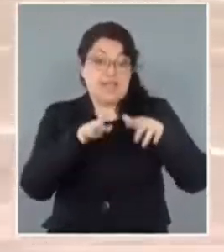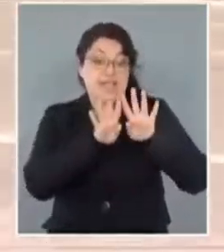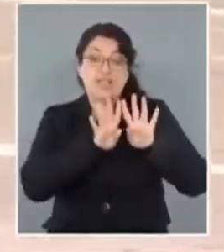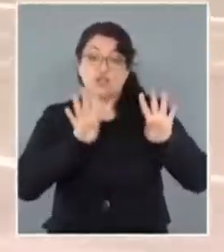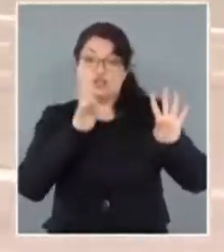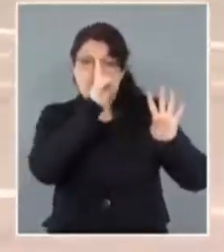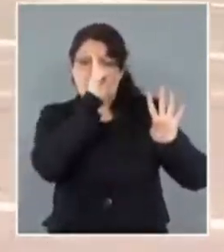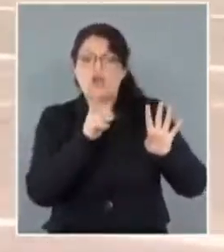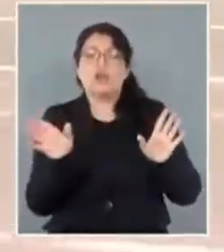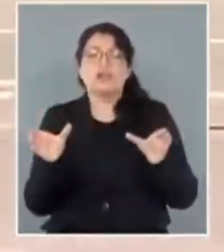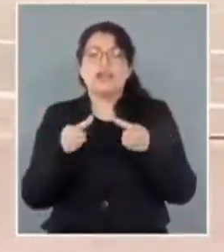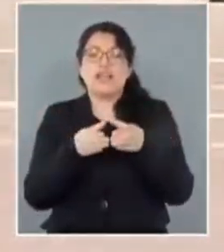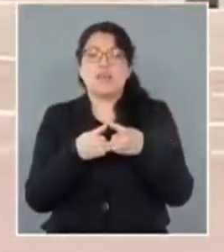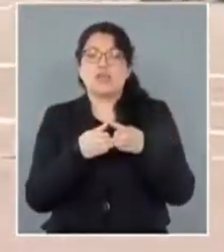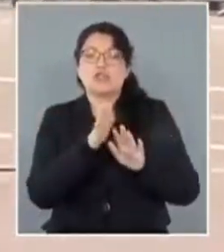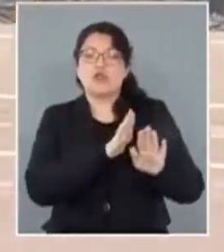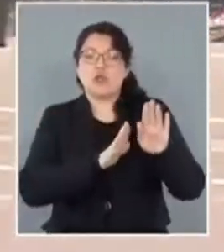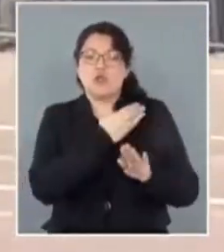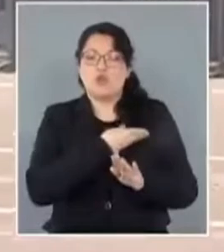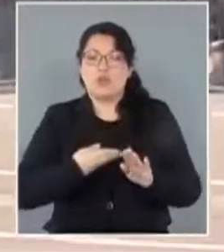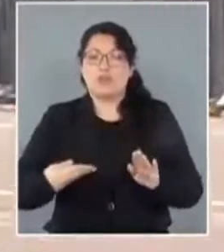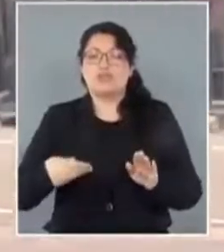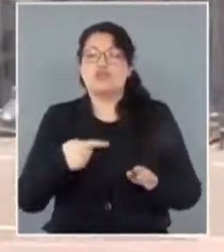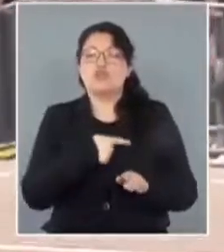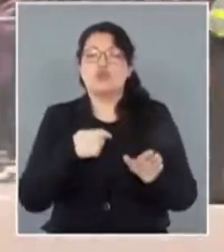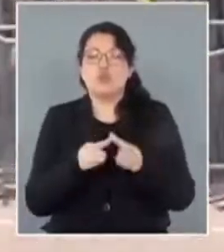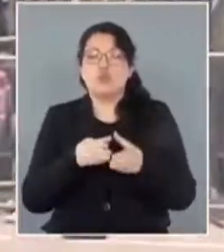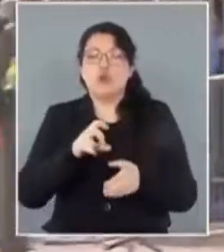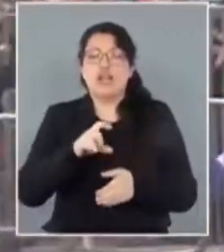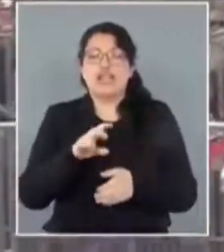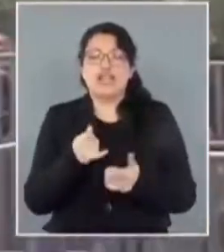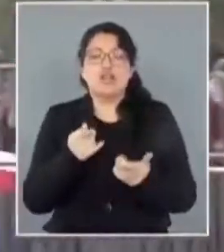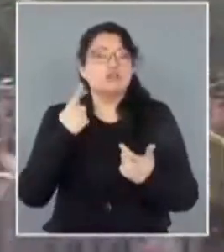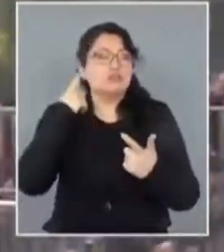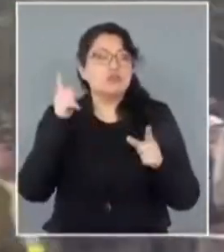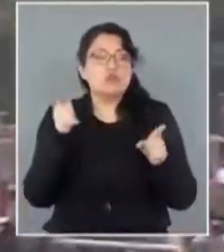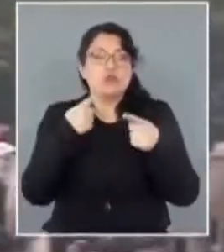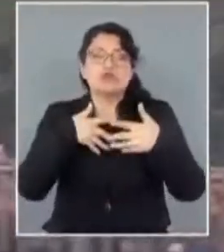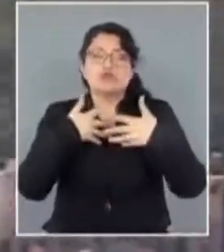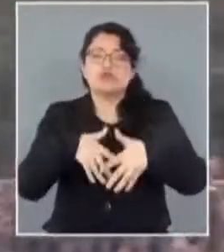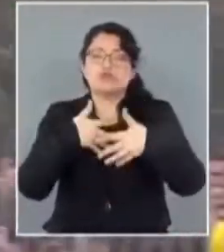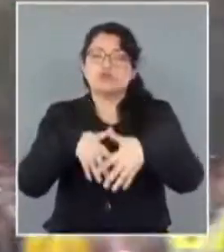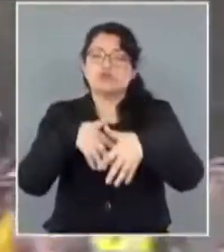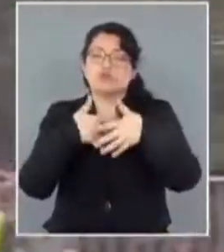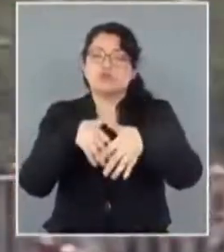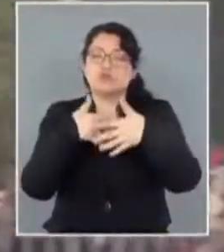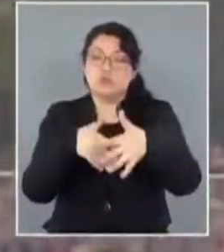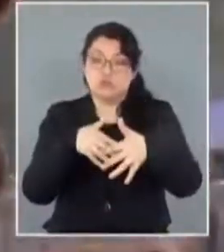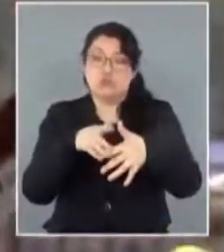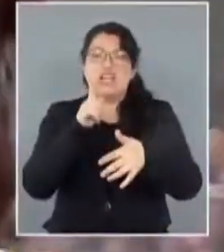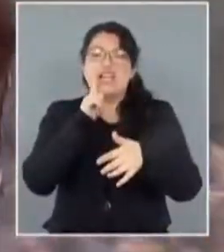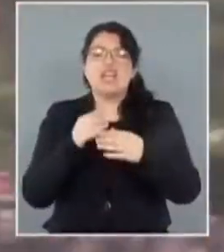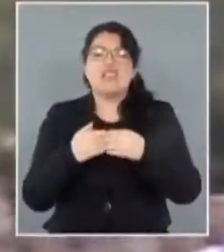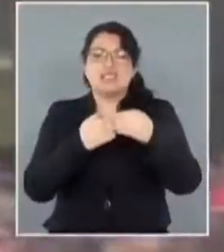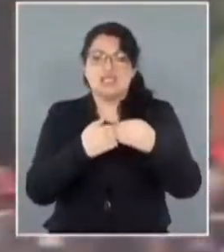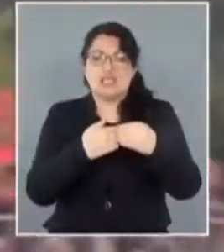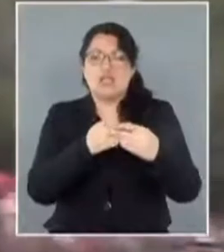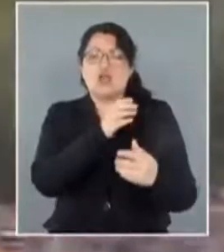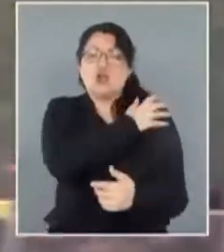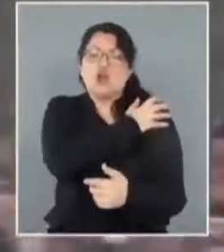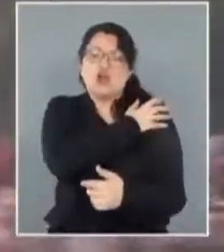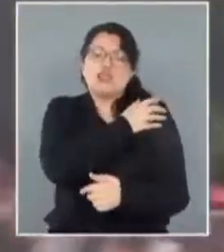el Regimiento Escolta Presidencial número 1 Granaderos a los sones de la marcha de Tony Grasser, al mando de su comandante